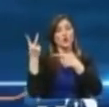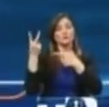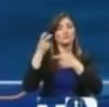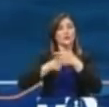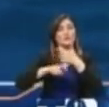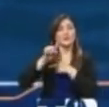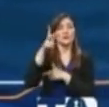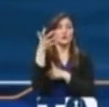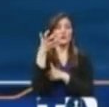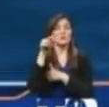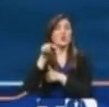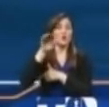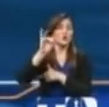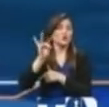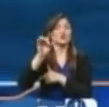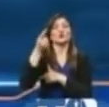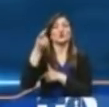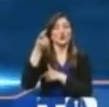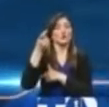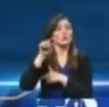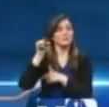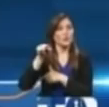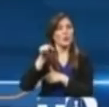por $115,000 y una multa de